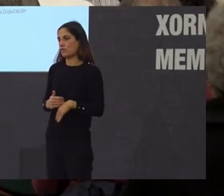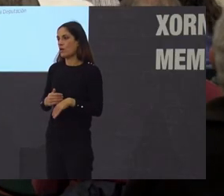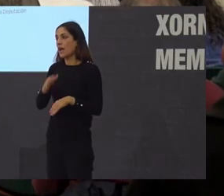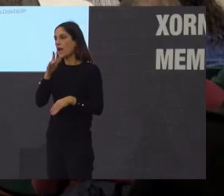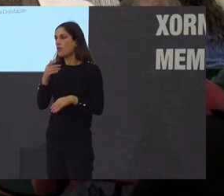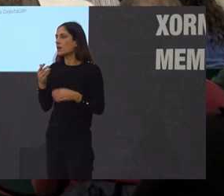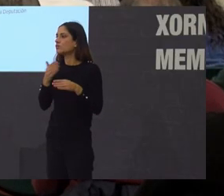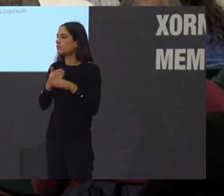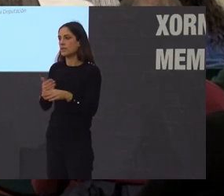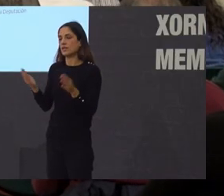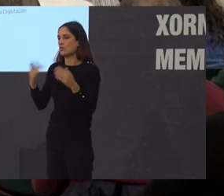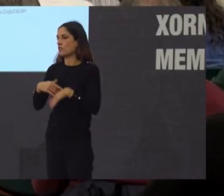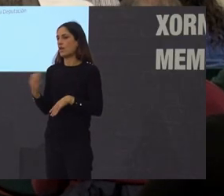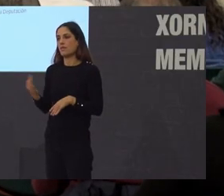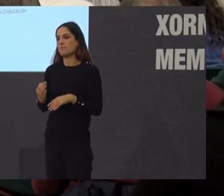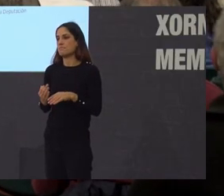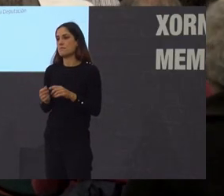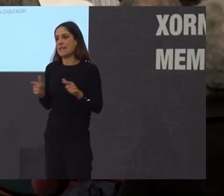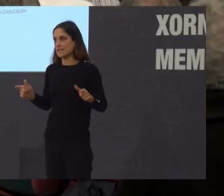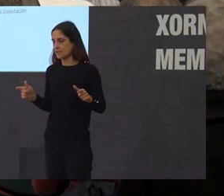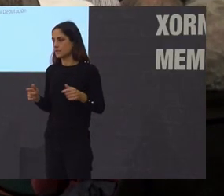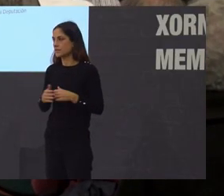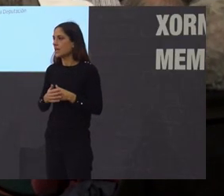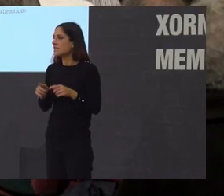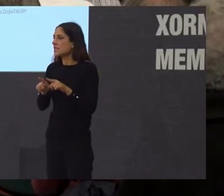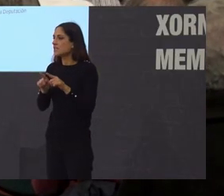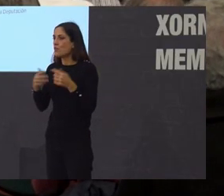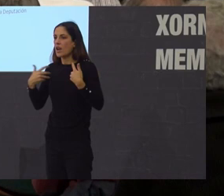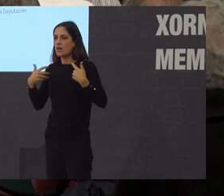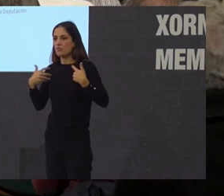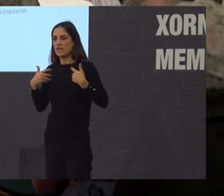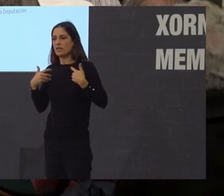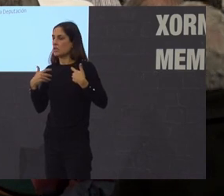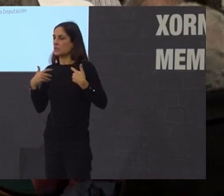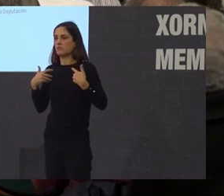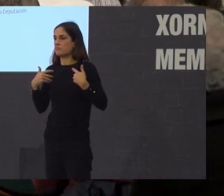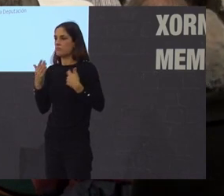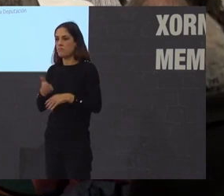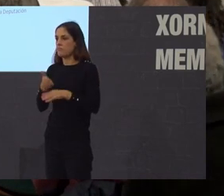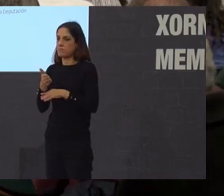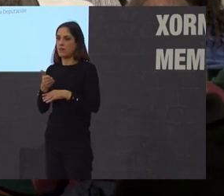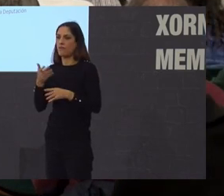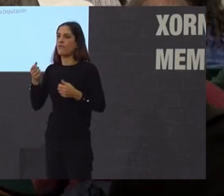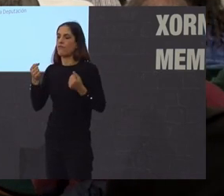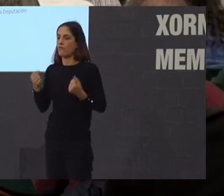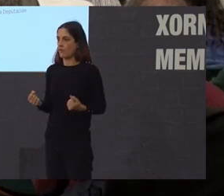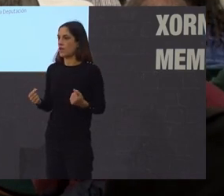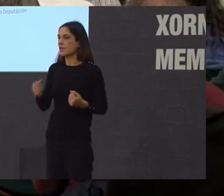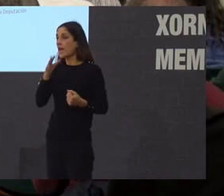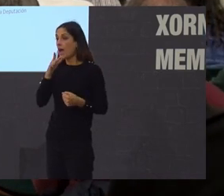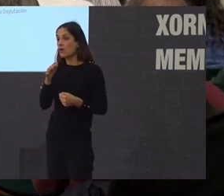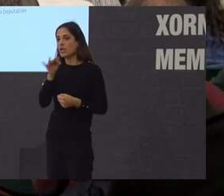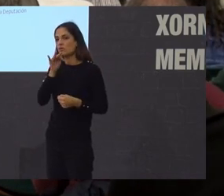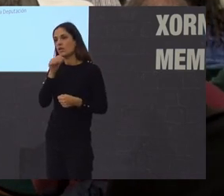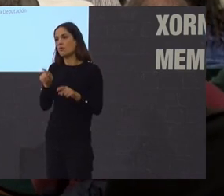totalmente insuficiente. Era un insulto a las víctimas antes de las enmiendas y ahora sigue despreciándolas un poco.